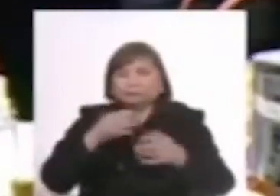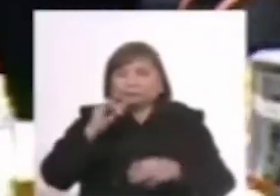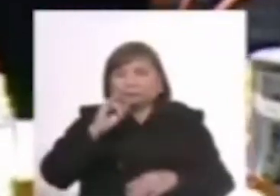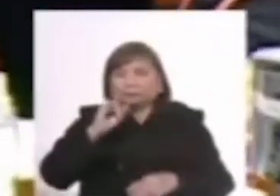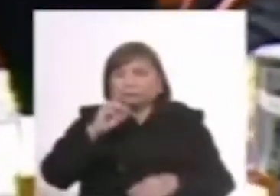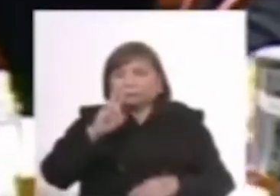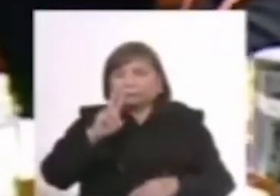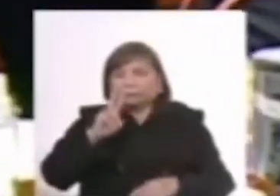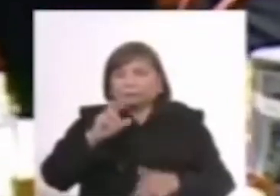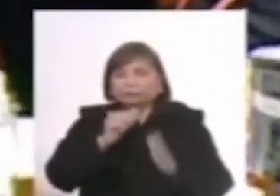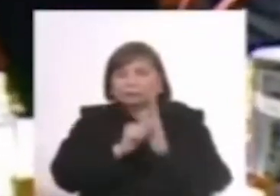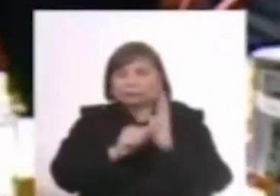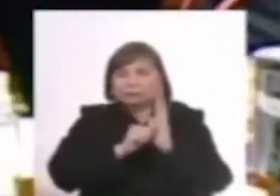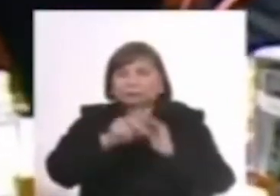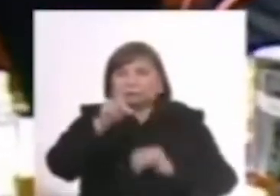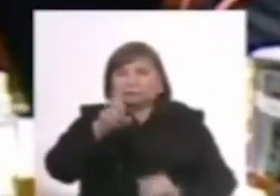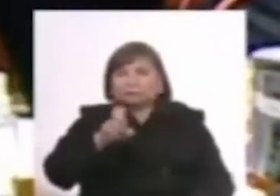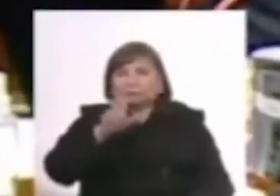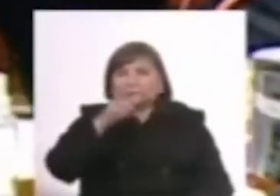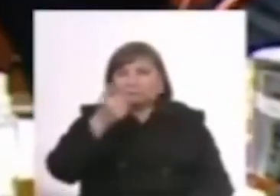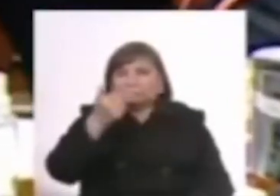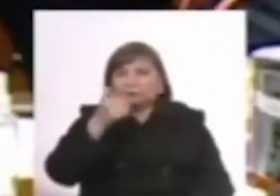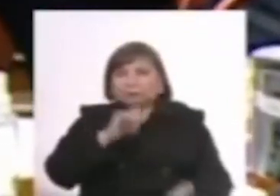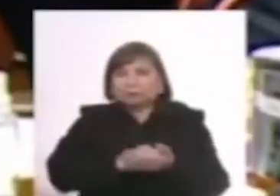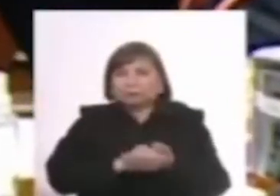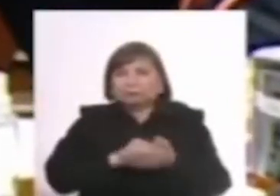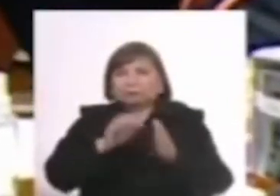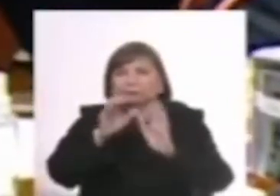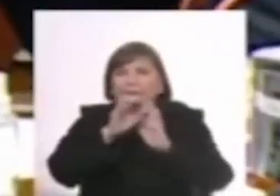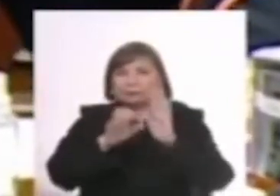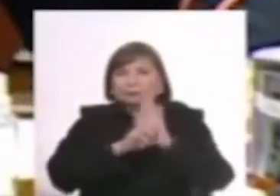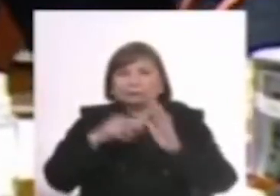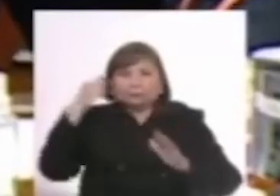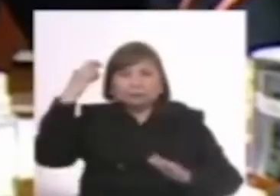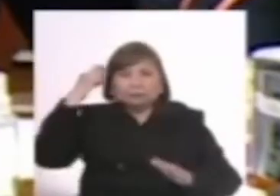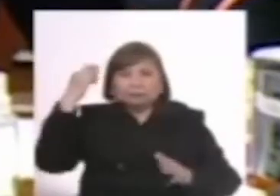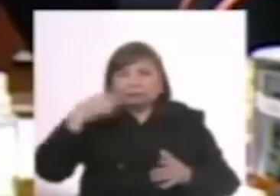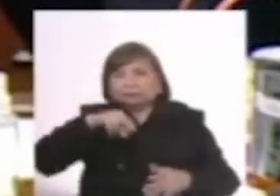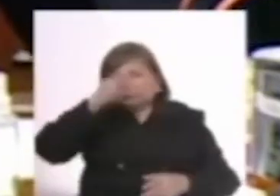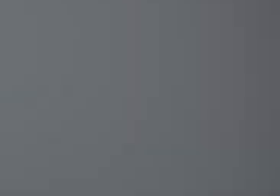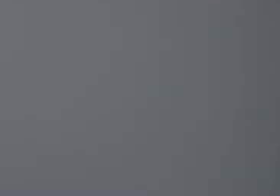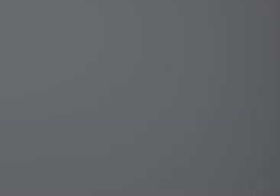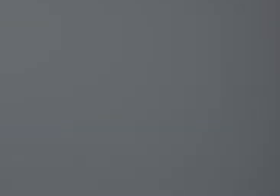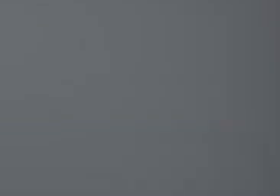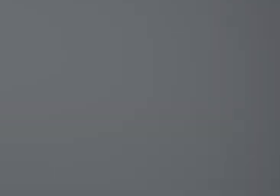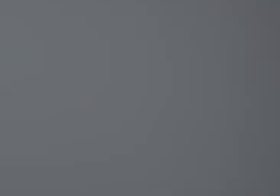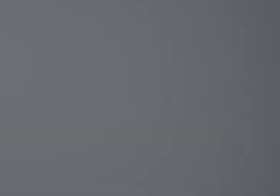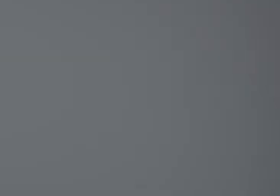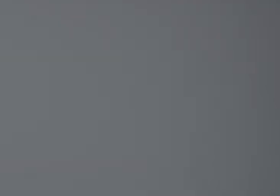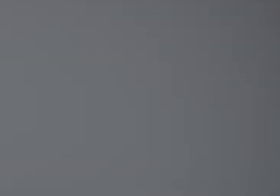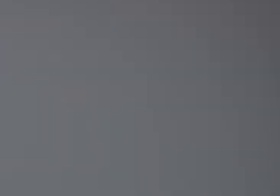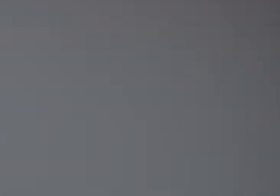inciso 2 del artículo 113 de la Constitución Política del Perú.